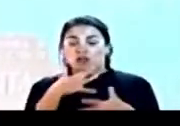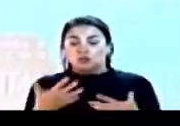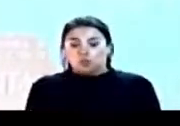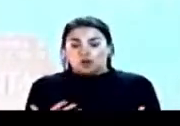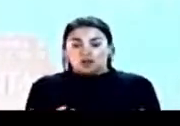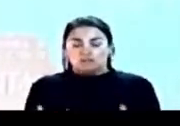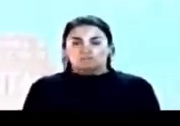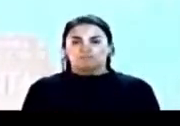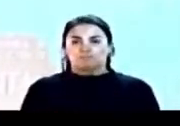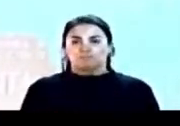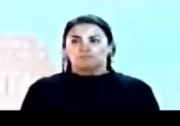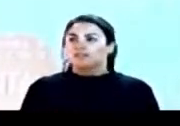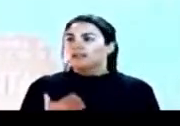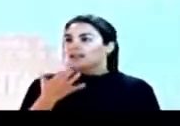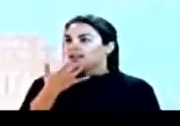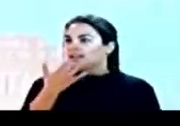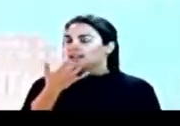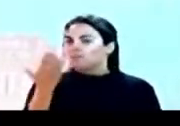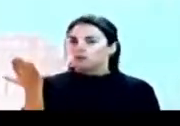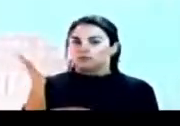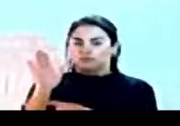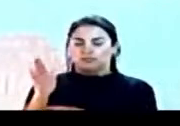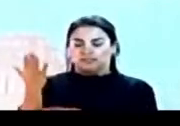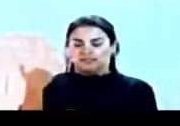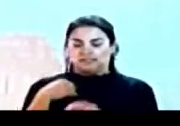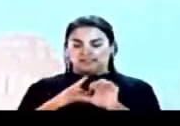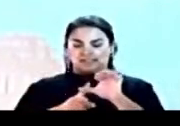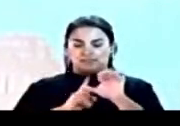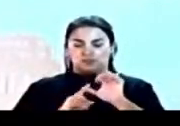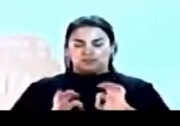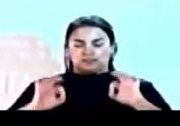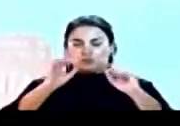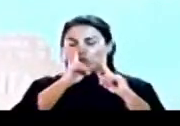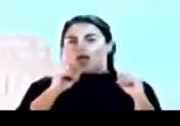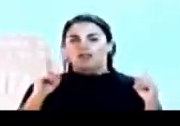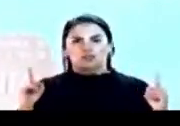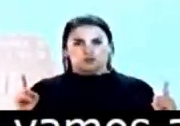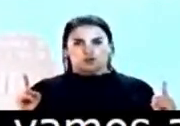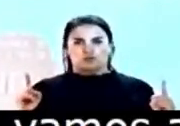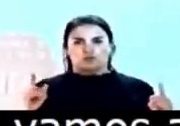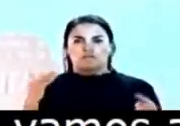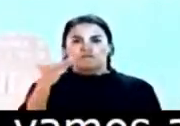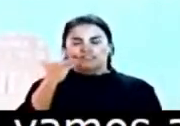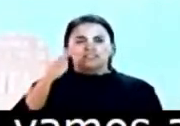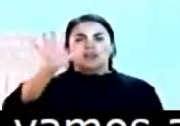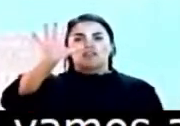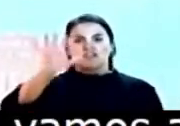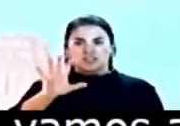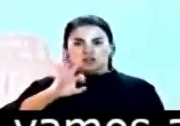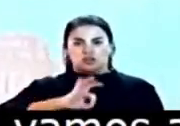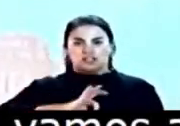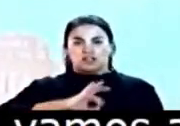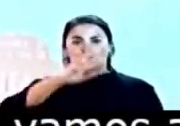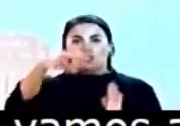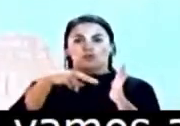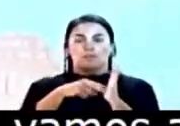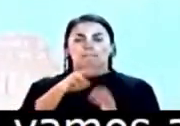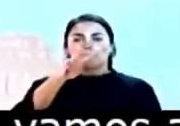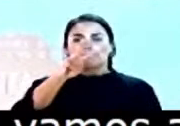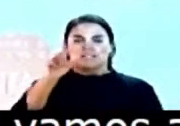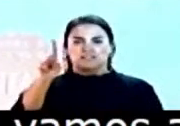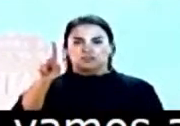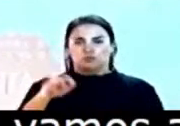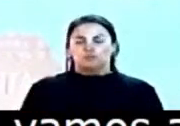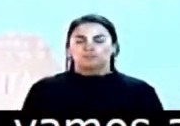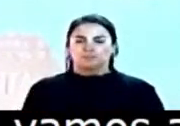vamos a poner el ejemplo de lo que ocurría en Extremadura hace concretamente un año, el 5 de enero del año